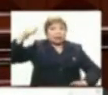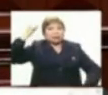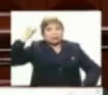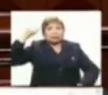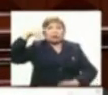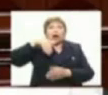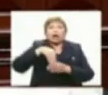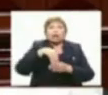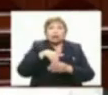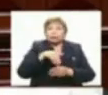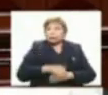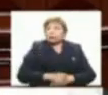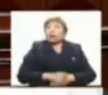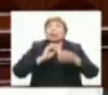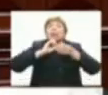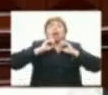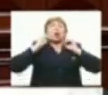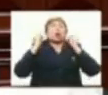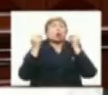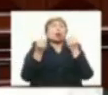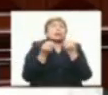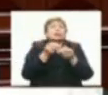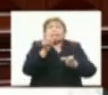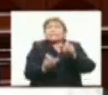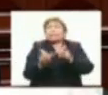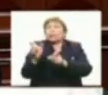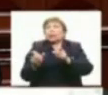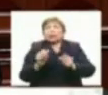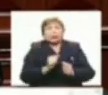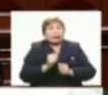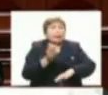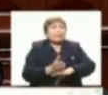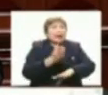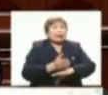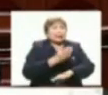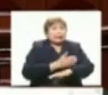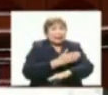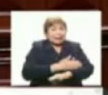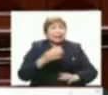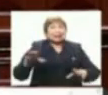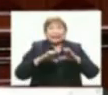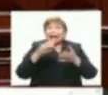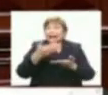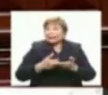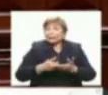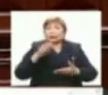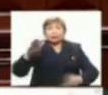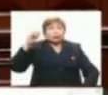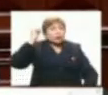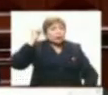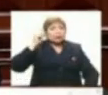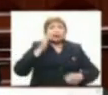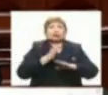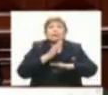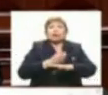voto. La organización popular logró avances en el acceso a los derechos,